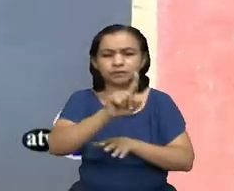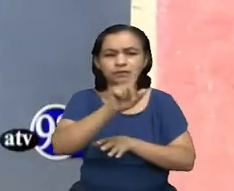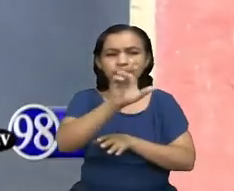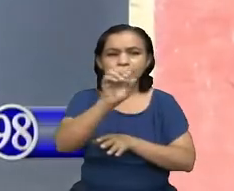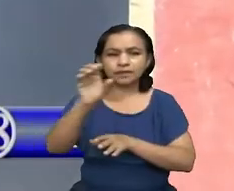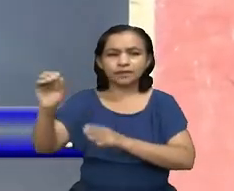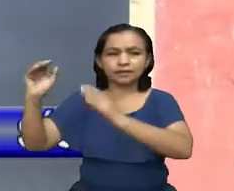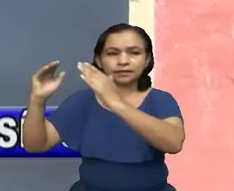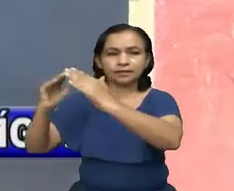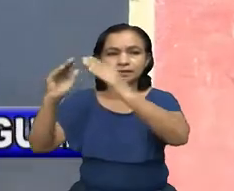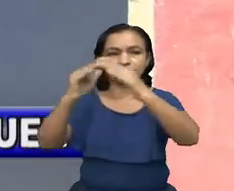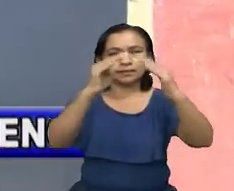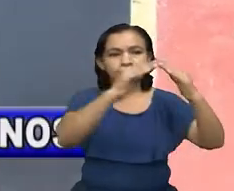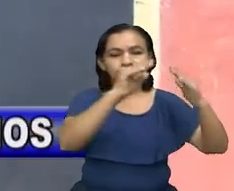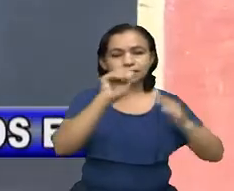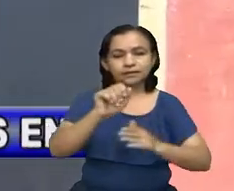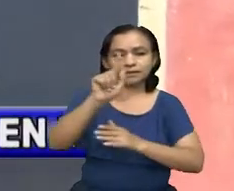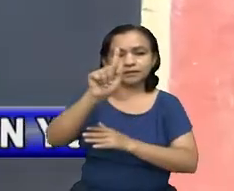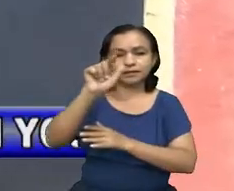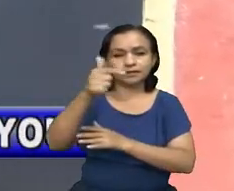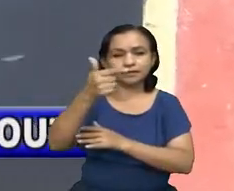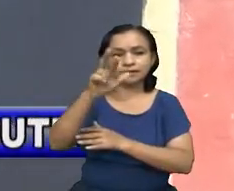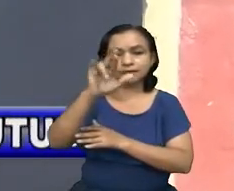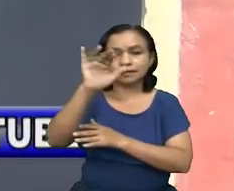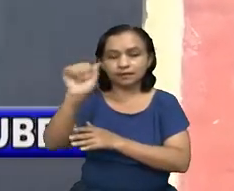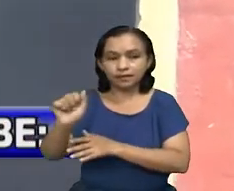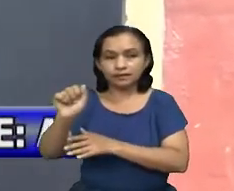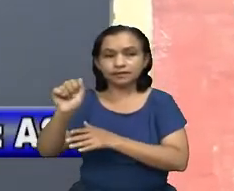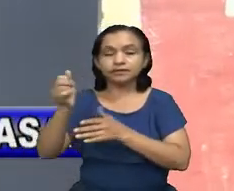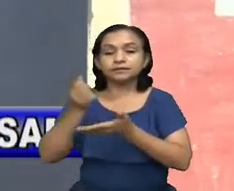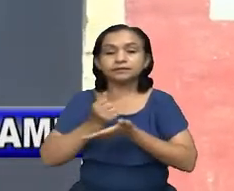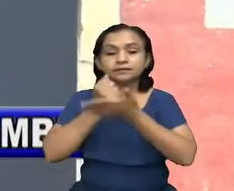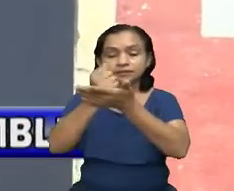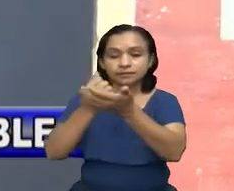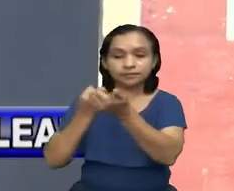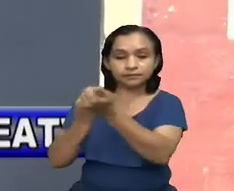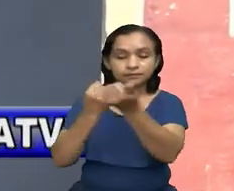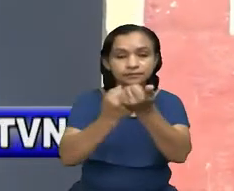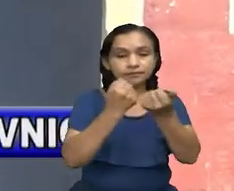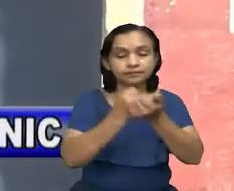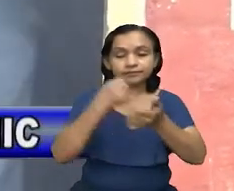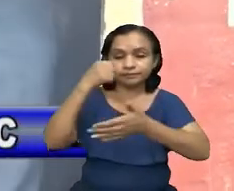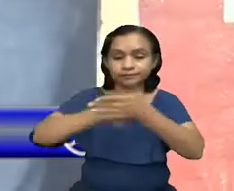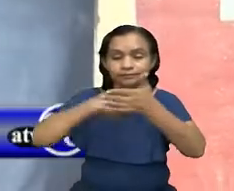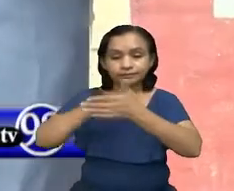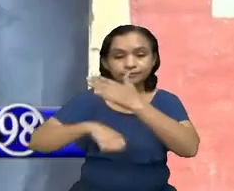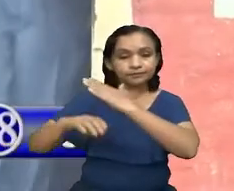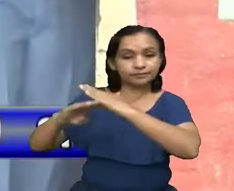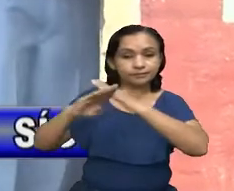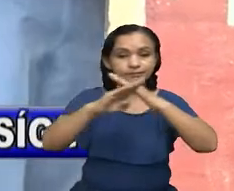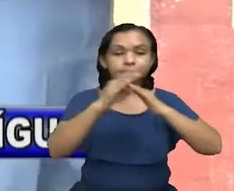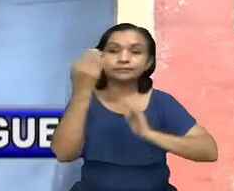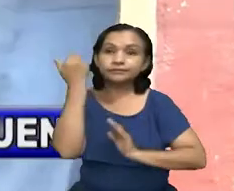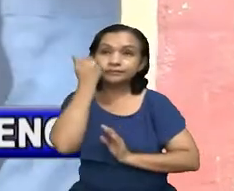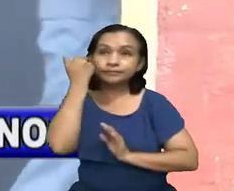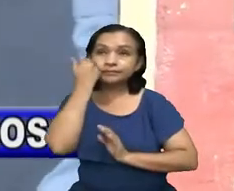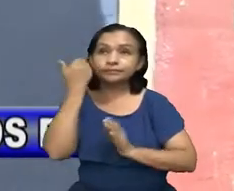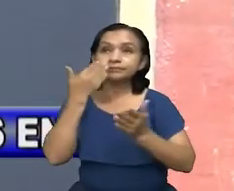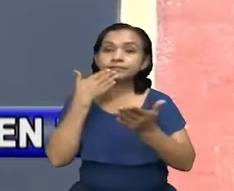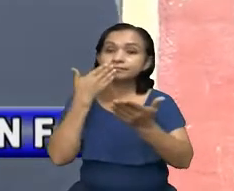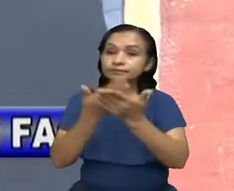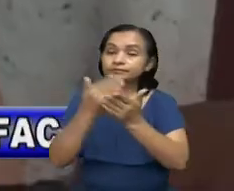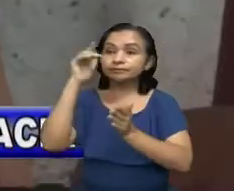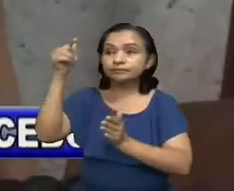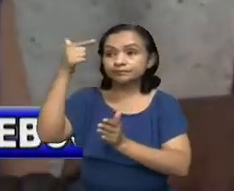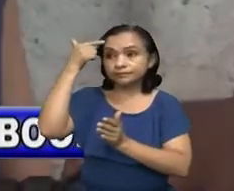barrio Altagracia, donde sus habitantes también contribuyen con esta lucha antiepidémica. Gracias a este gobierno